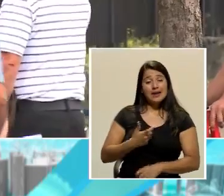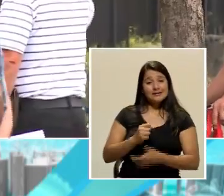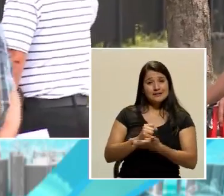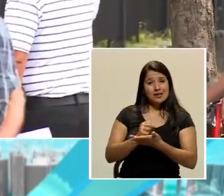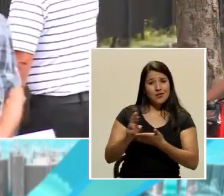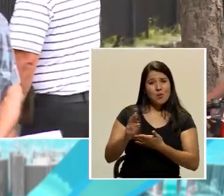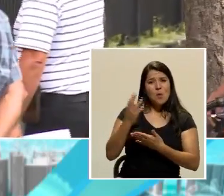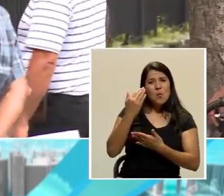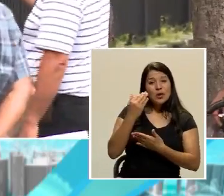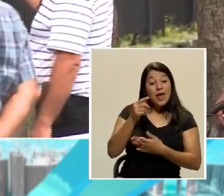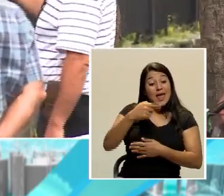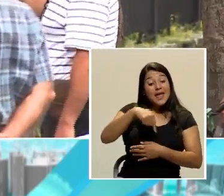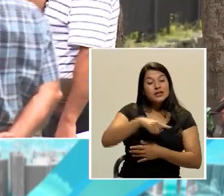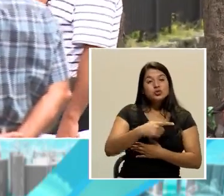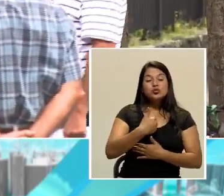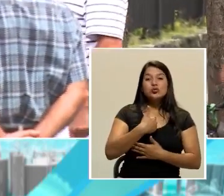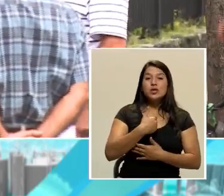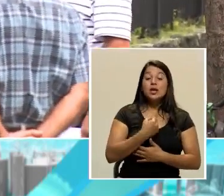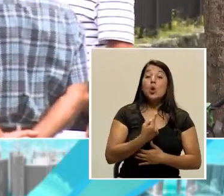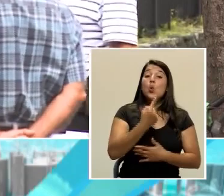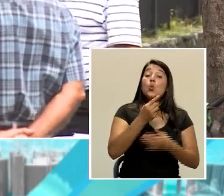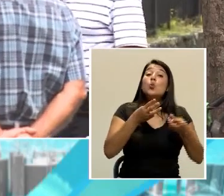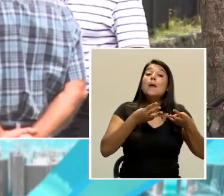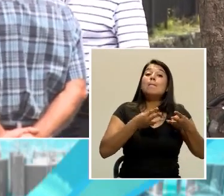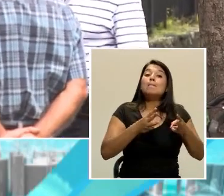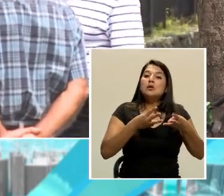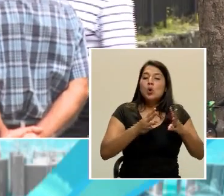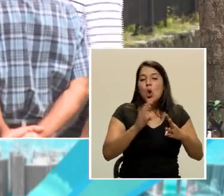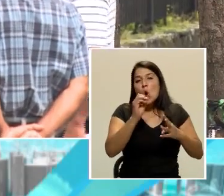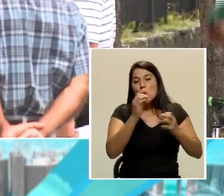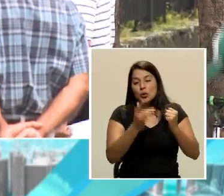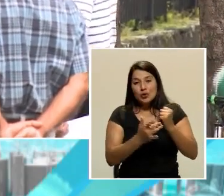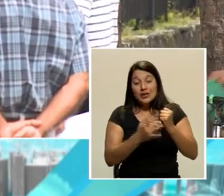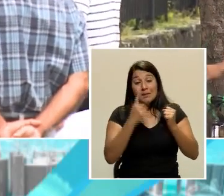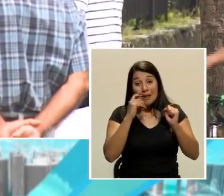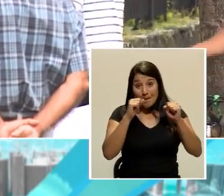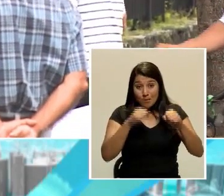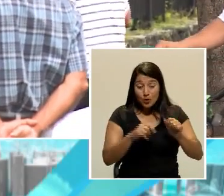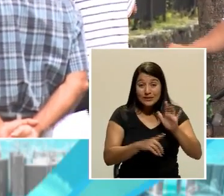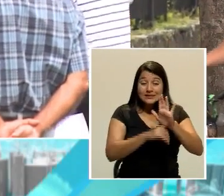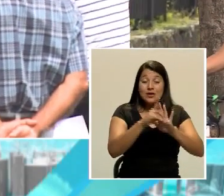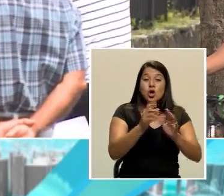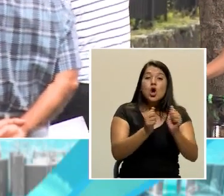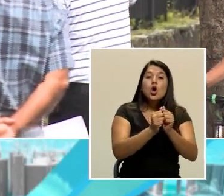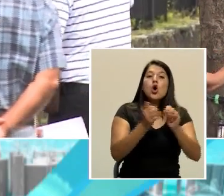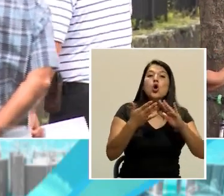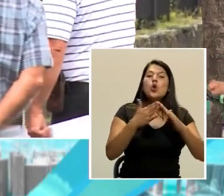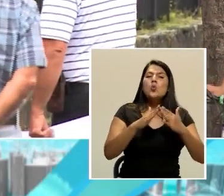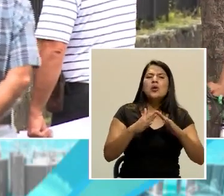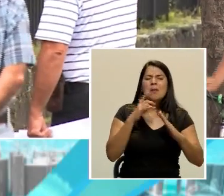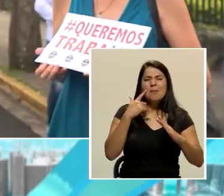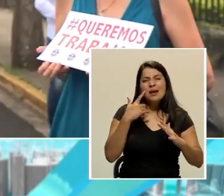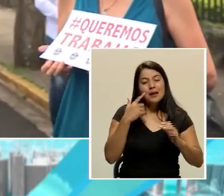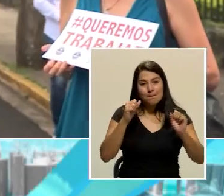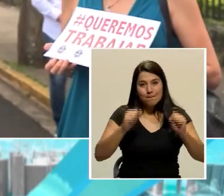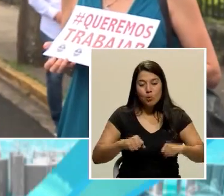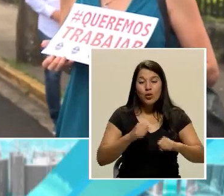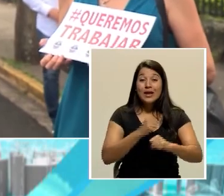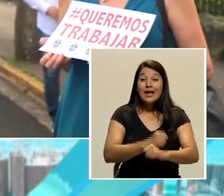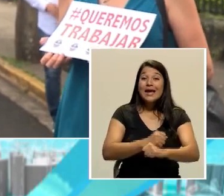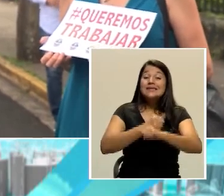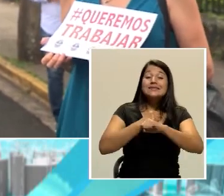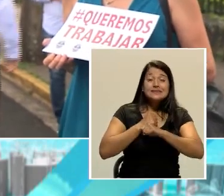del acuerdo que se llegó hace pocos minutos entre el Poder Ejecutivo y los gobiernos locales de nuestro país. Un caso